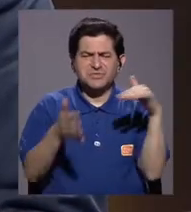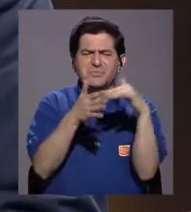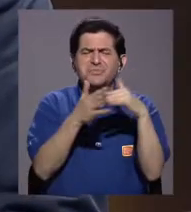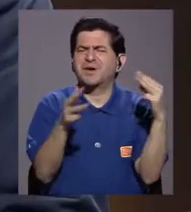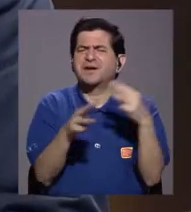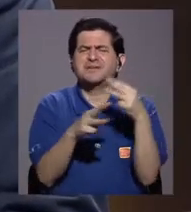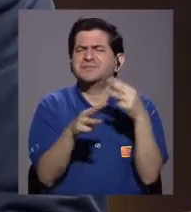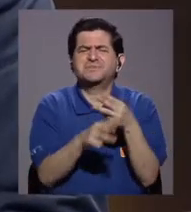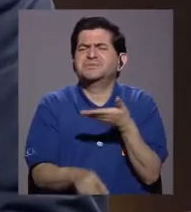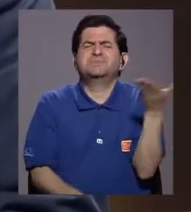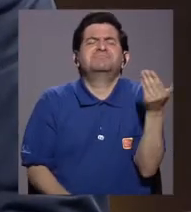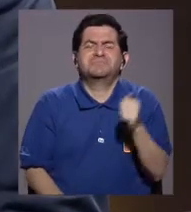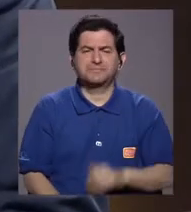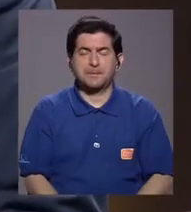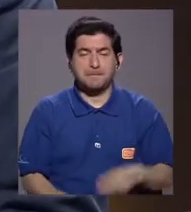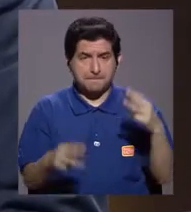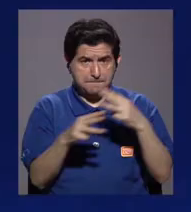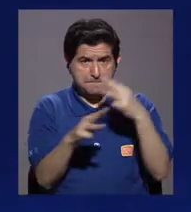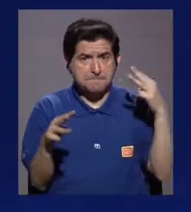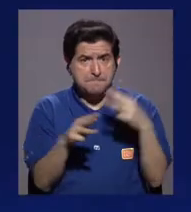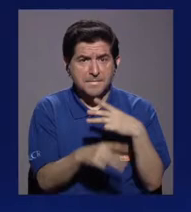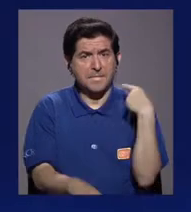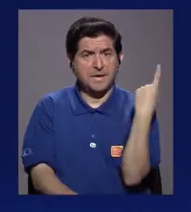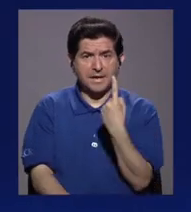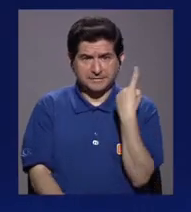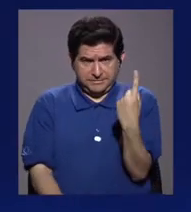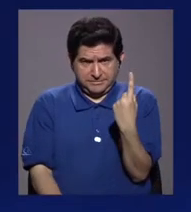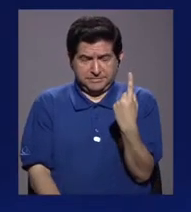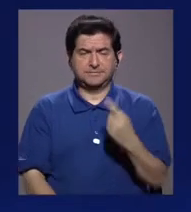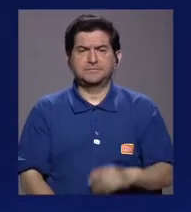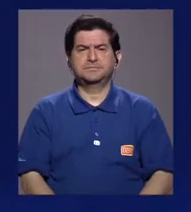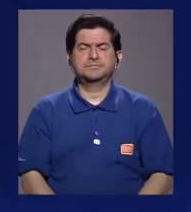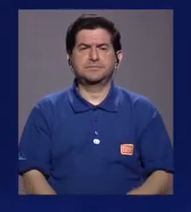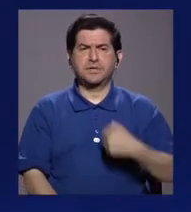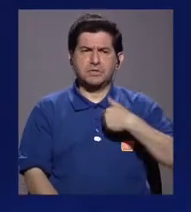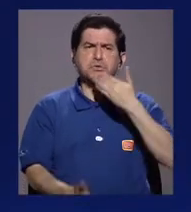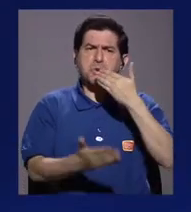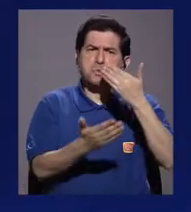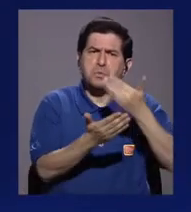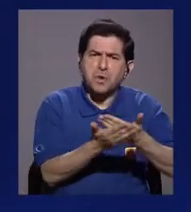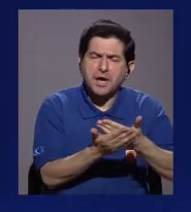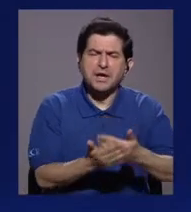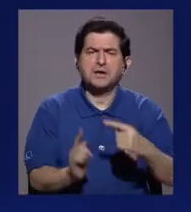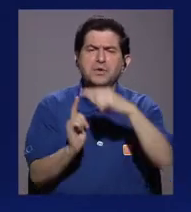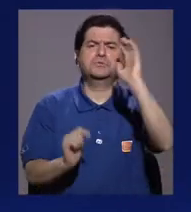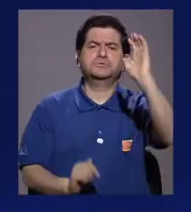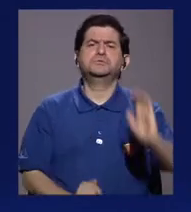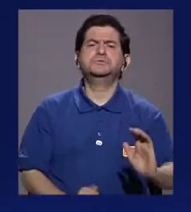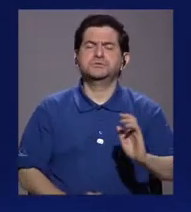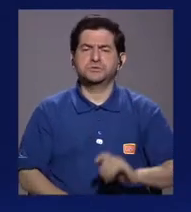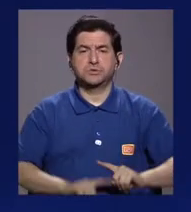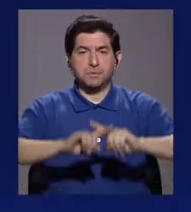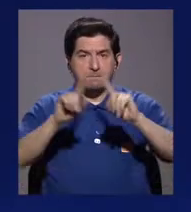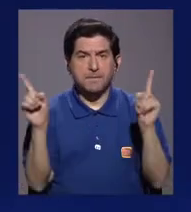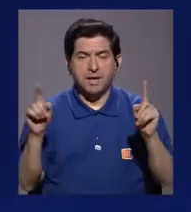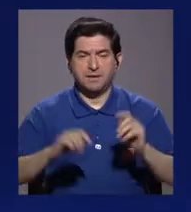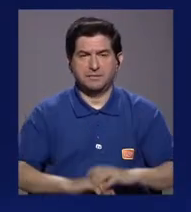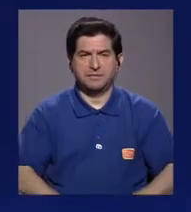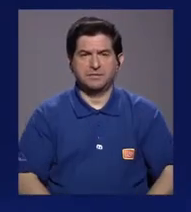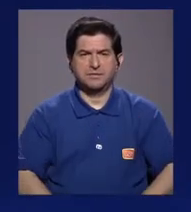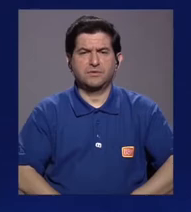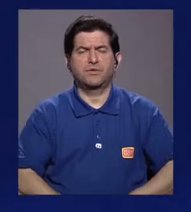lo motivó a estudiar matemáticas matemáticas siempre fue bueno para las matemáticas desde chico